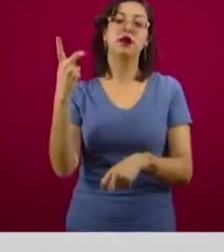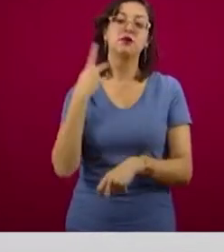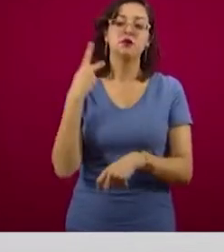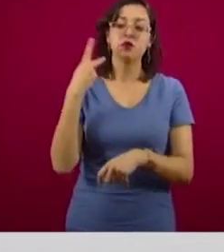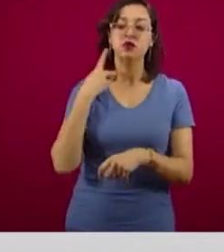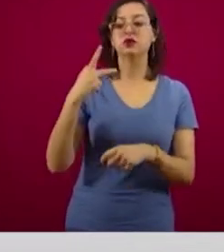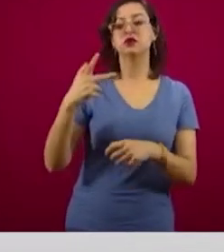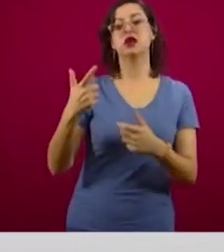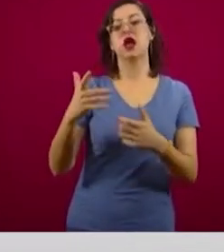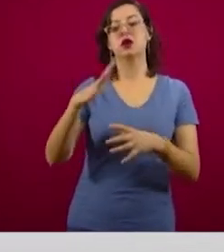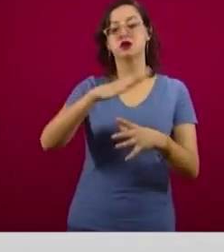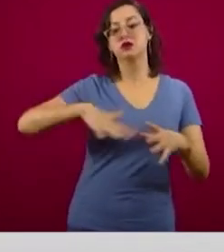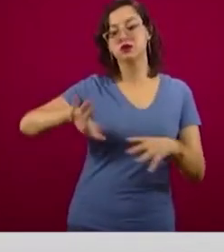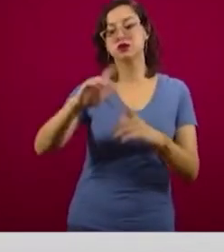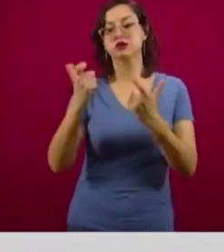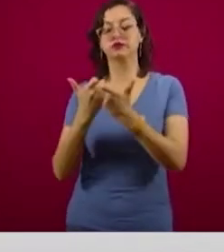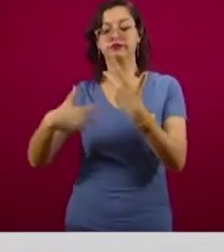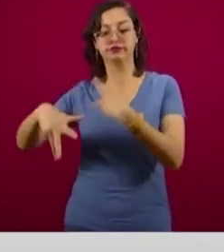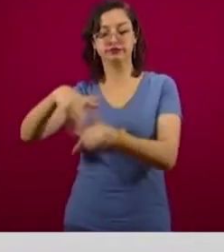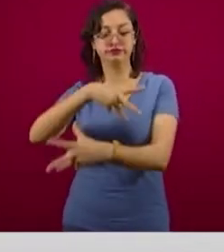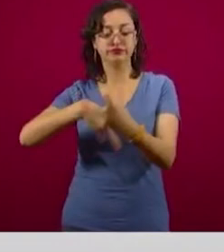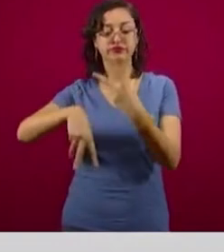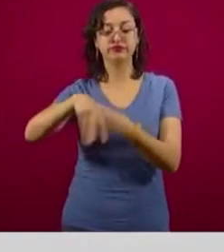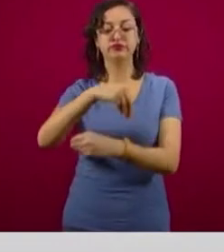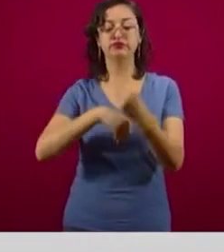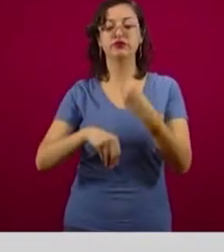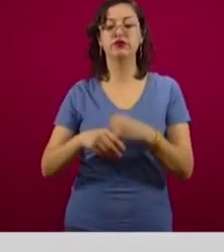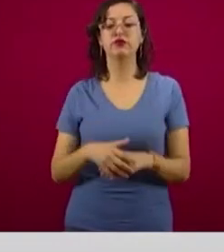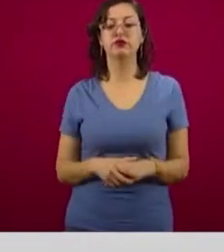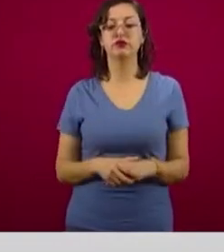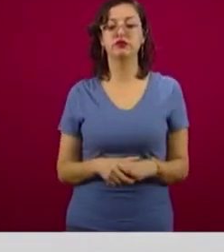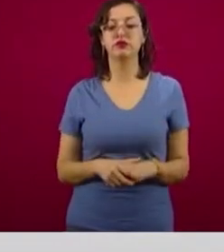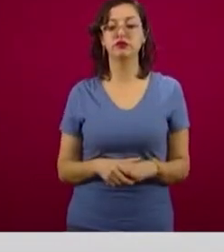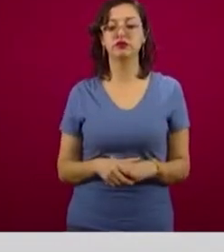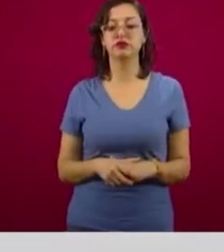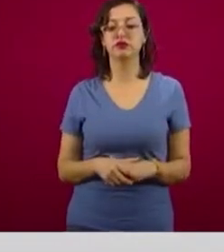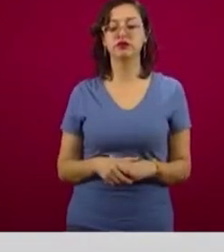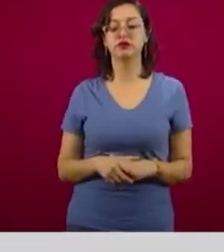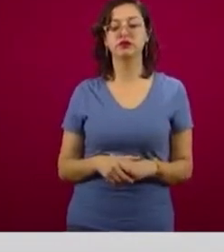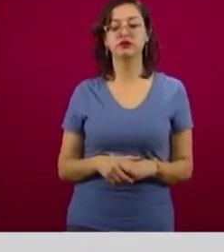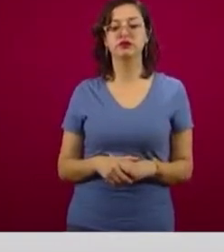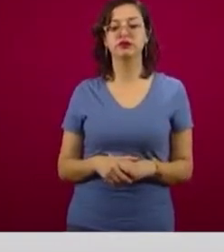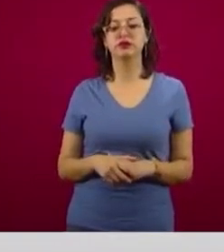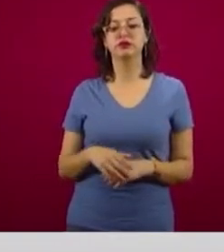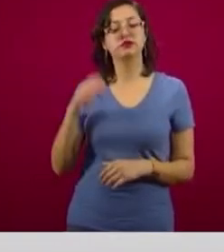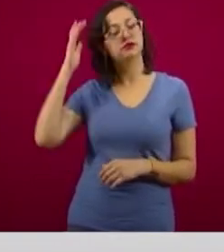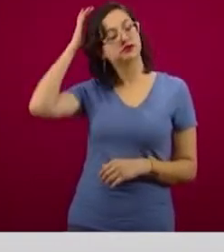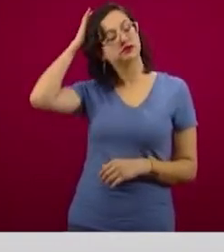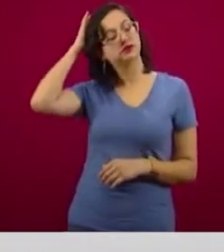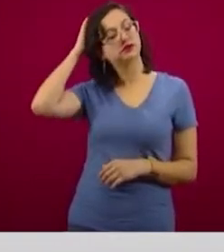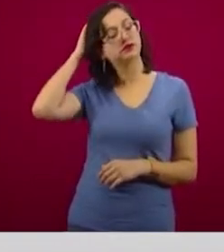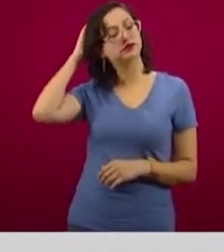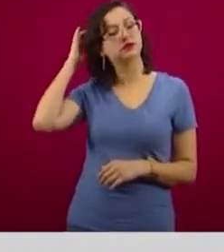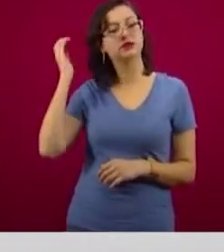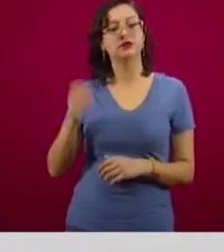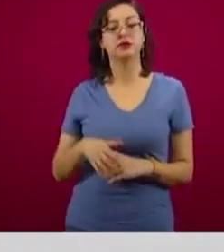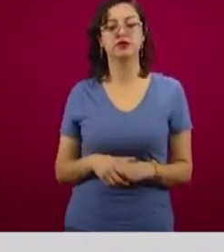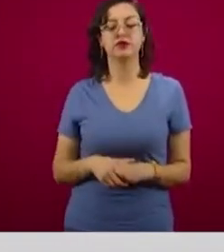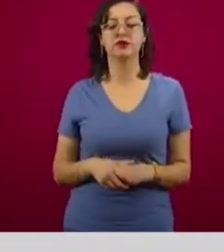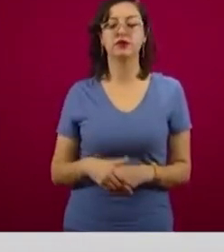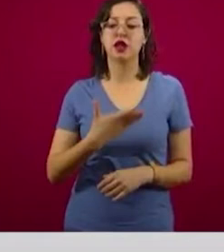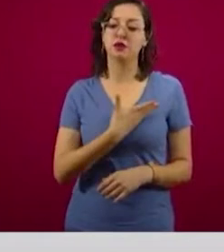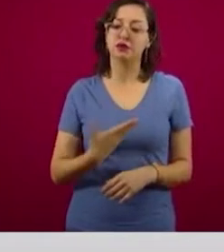económica. Este además forma parte integral de los 30, a veces el presidente menciona 30, a